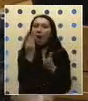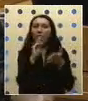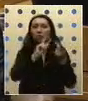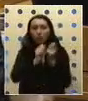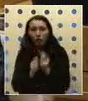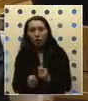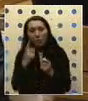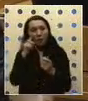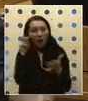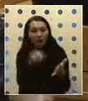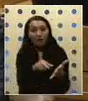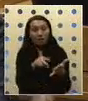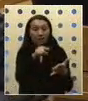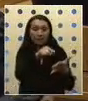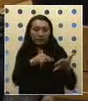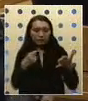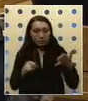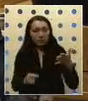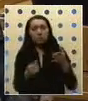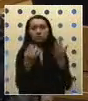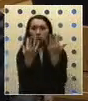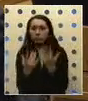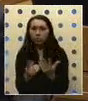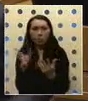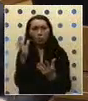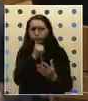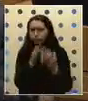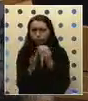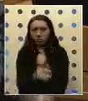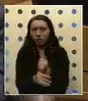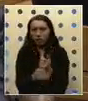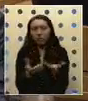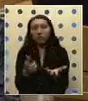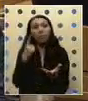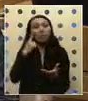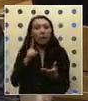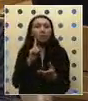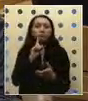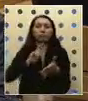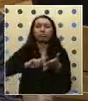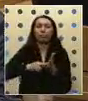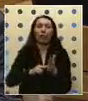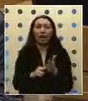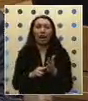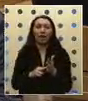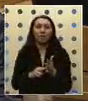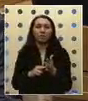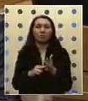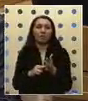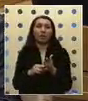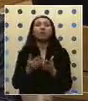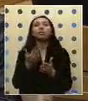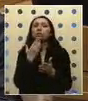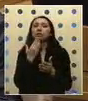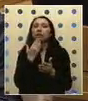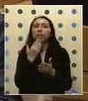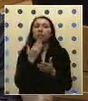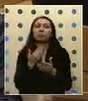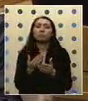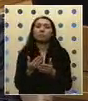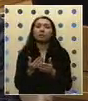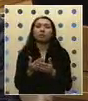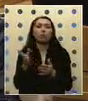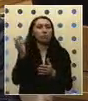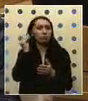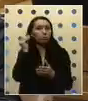y de acuerdo a la nueva metodología se calcula, no es que haya habido trampa, pero parece que tiene problemas también de